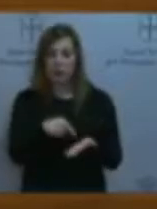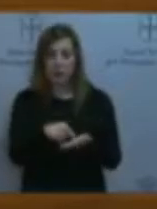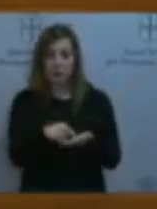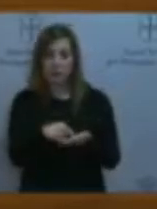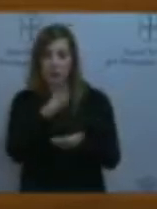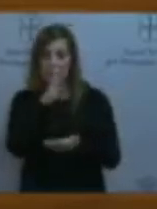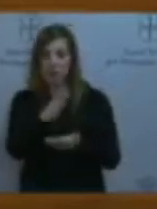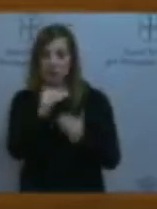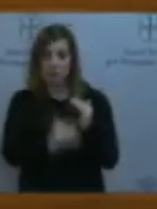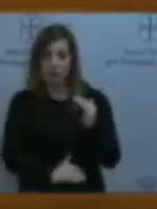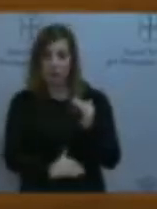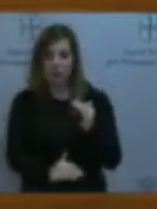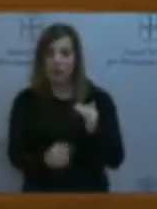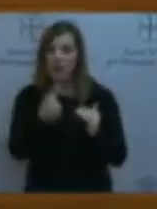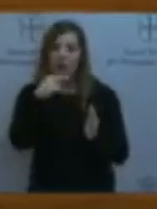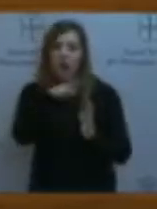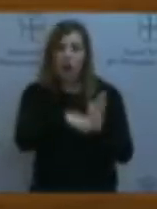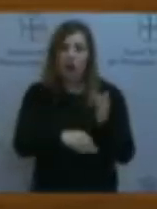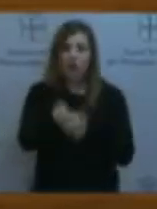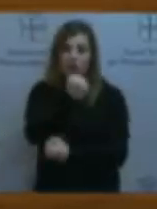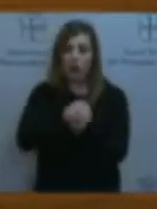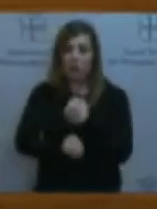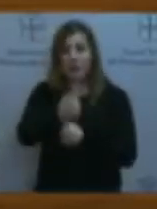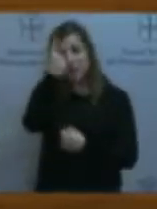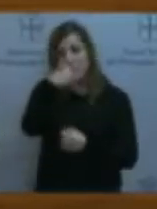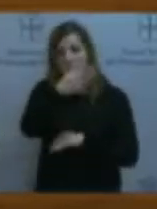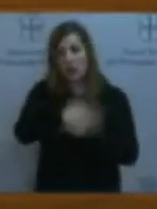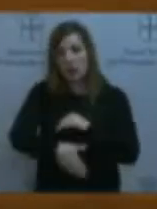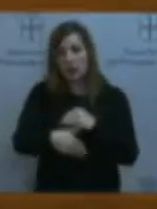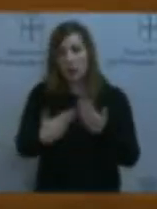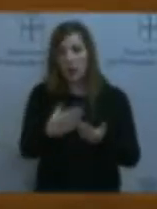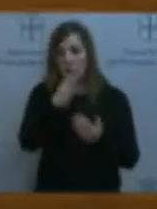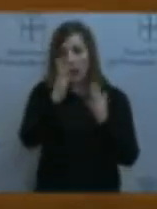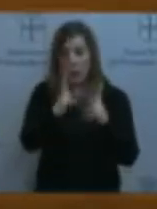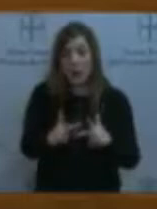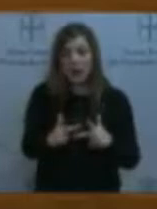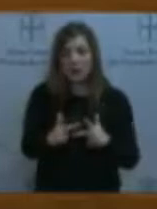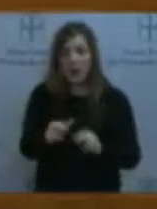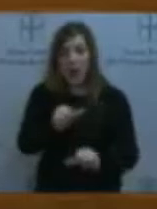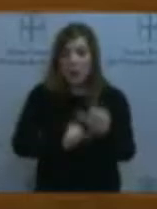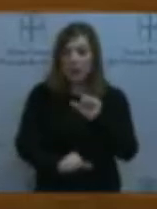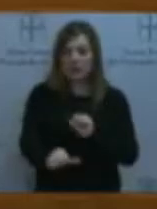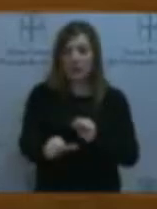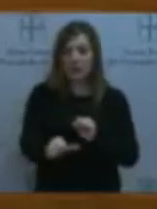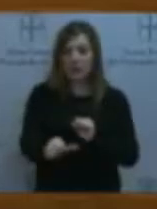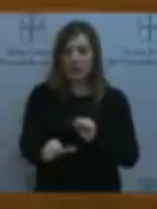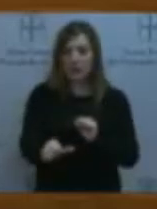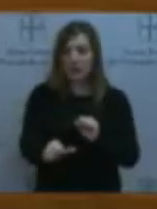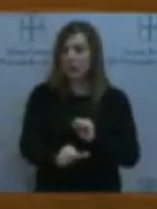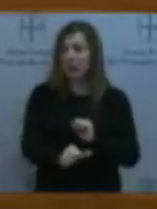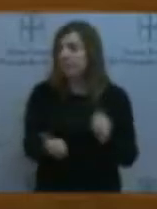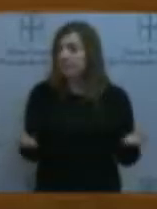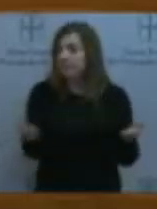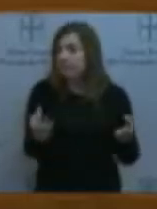directos. Establecidas las condiciones económicas, sabiendo cuáles son las limitaciones para establecer las cuentas, a partir de ahí queda nada más que